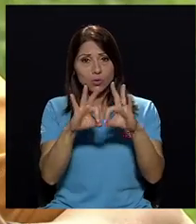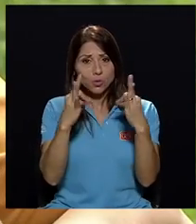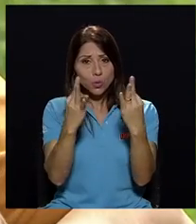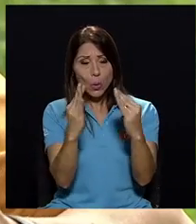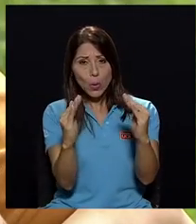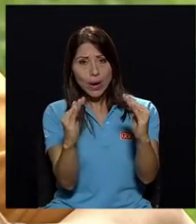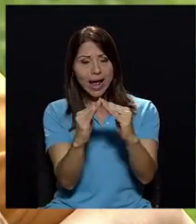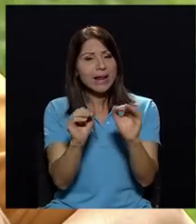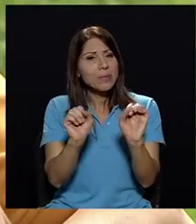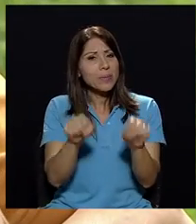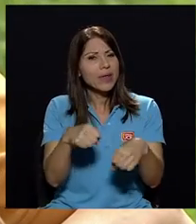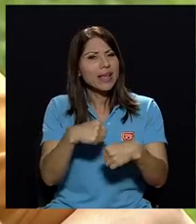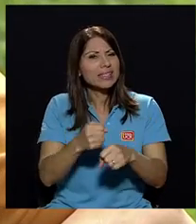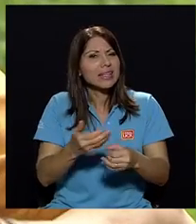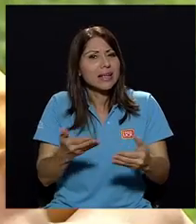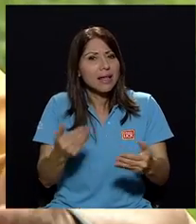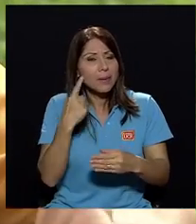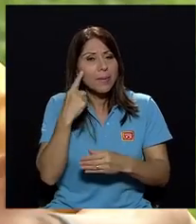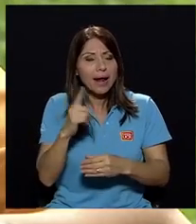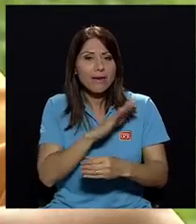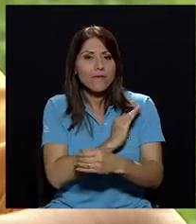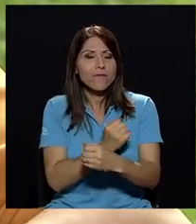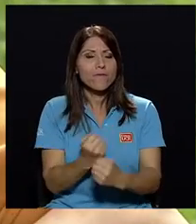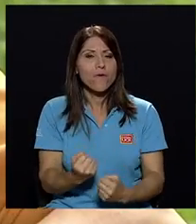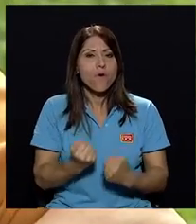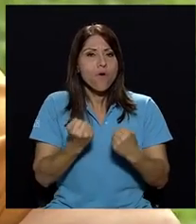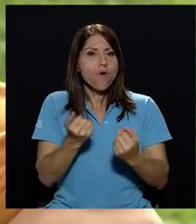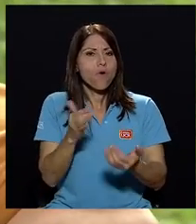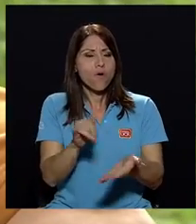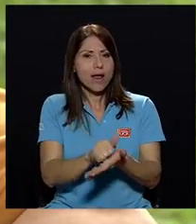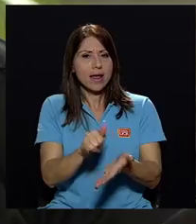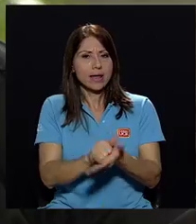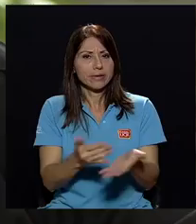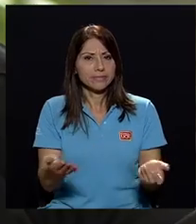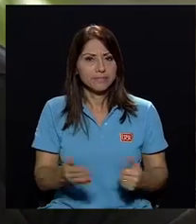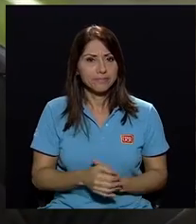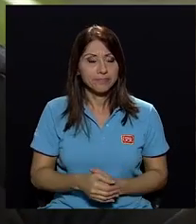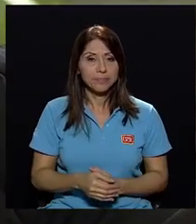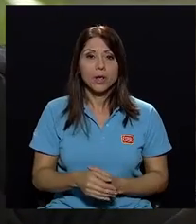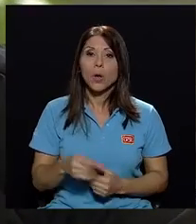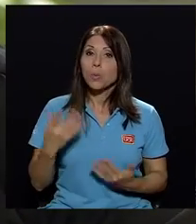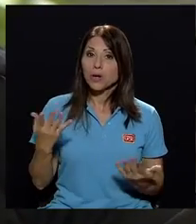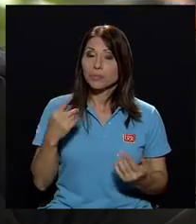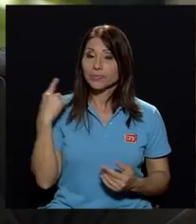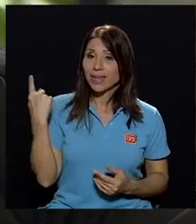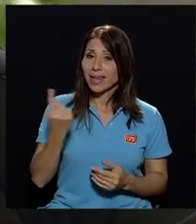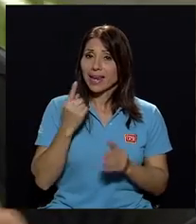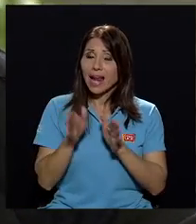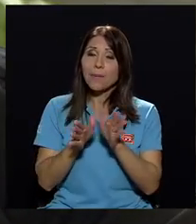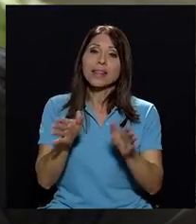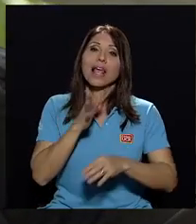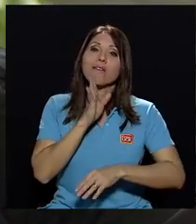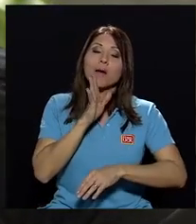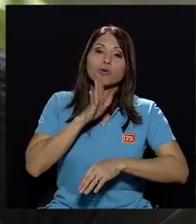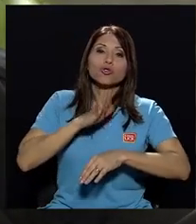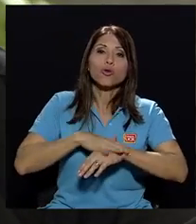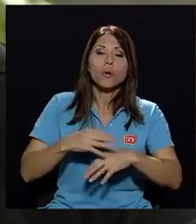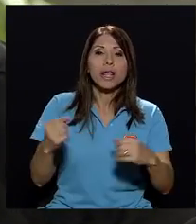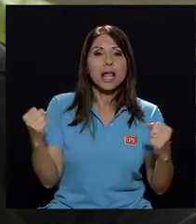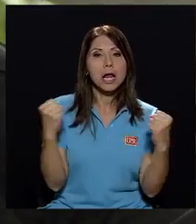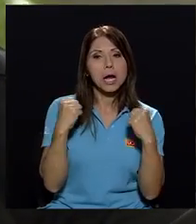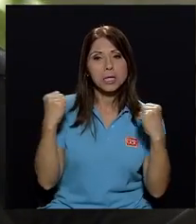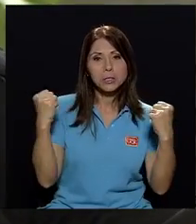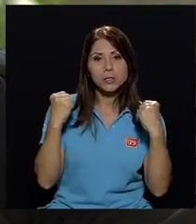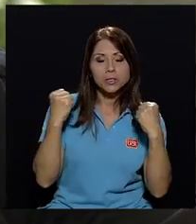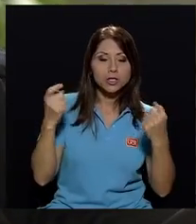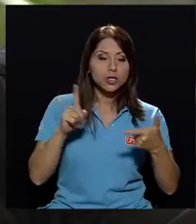sus hogares para pues fortalecer este aspecto. Bueno, generalmente hablamos de ejercicio, una